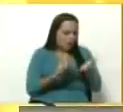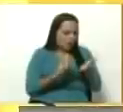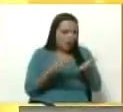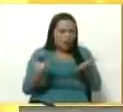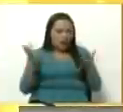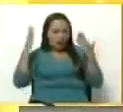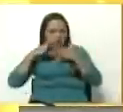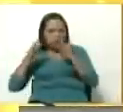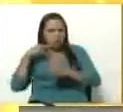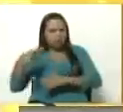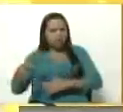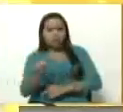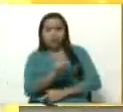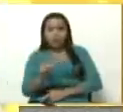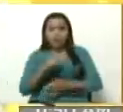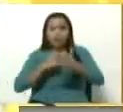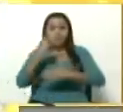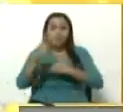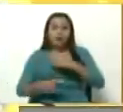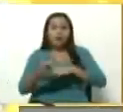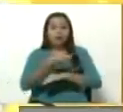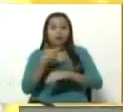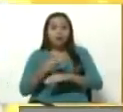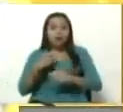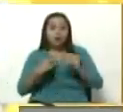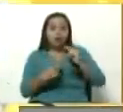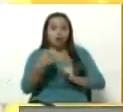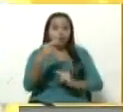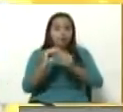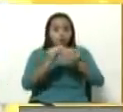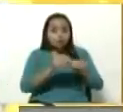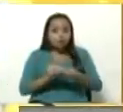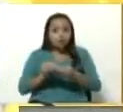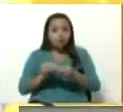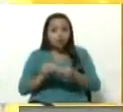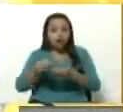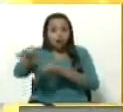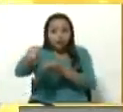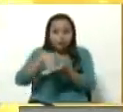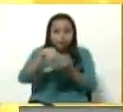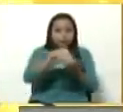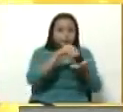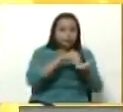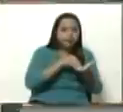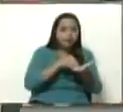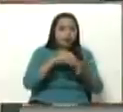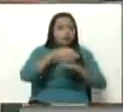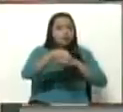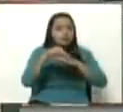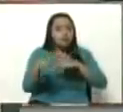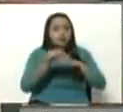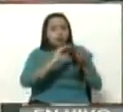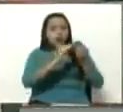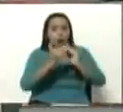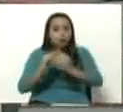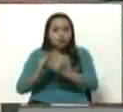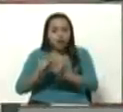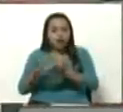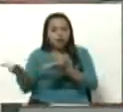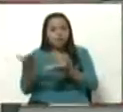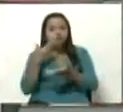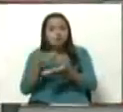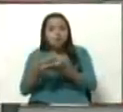asesores. Un programa de gobierno que se fue construyendo en cada municipio, en cada comunidad. Un programa de gobierno donde